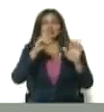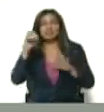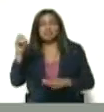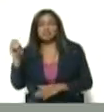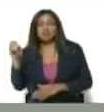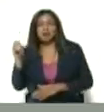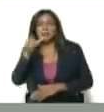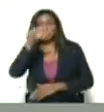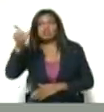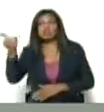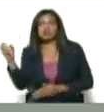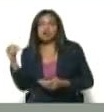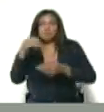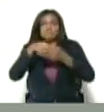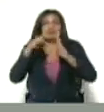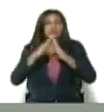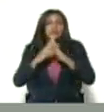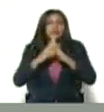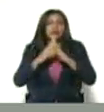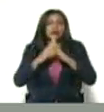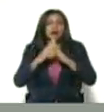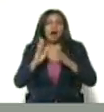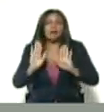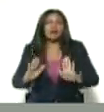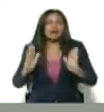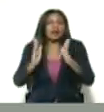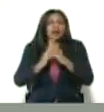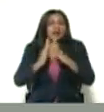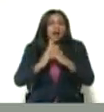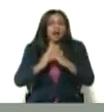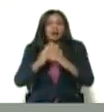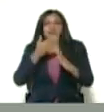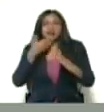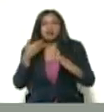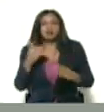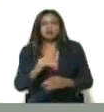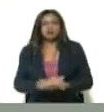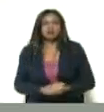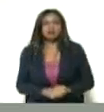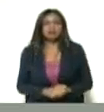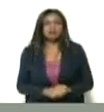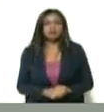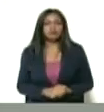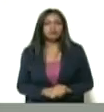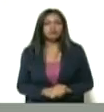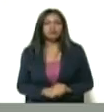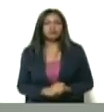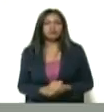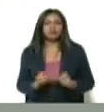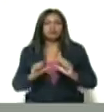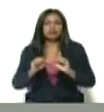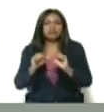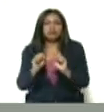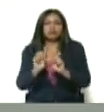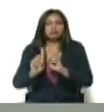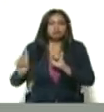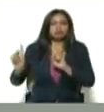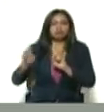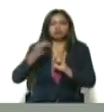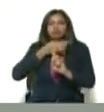personas, están guardadas en su casa. Están obligados a la detención y al distanciamiento social por